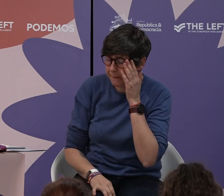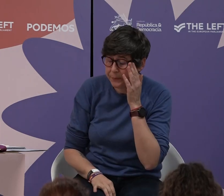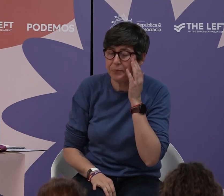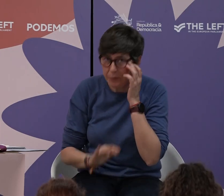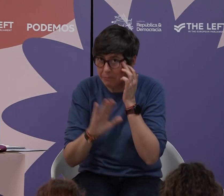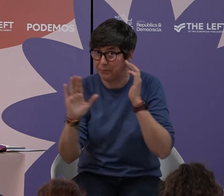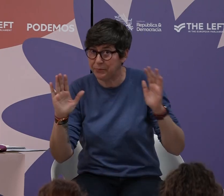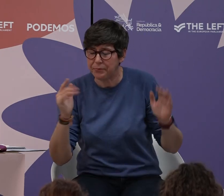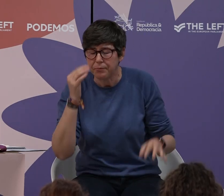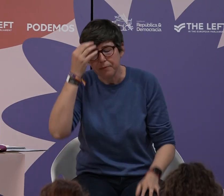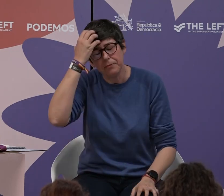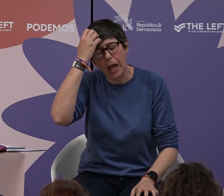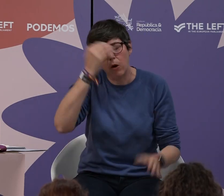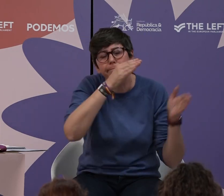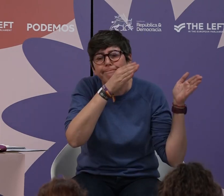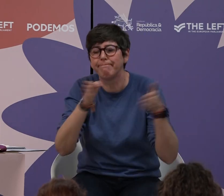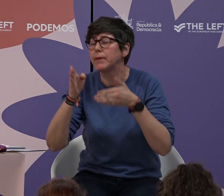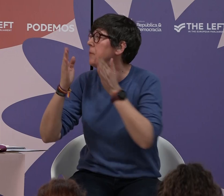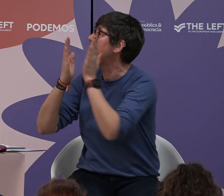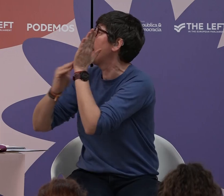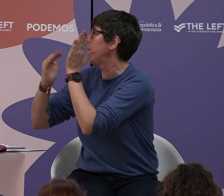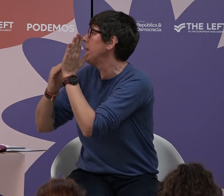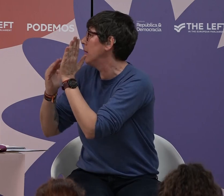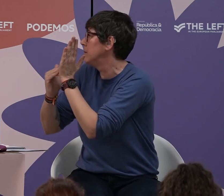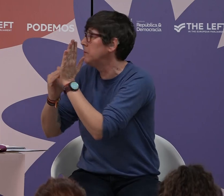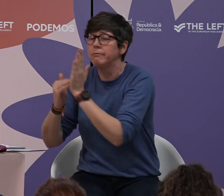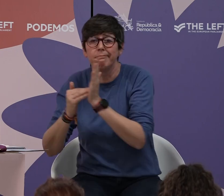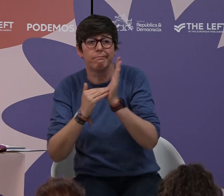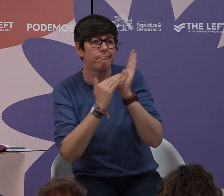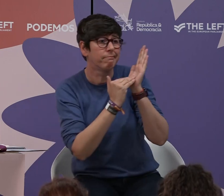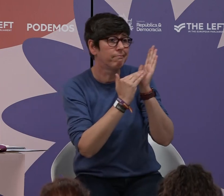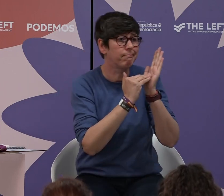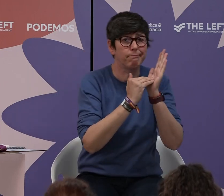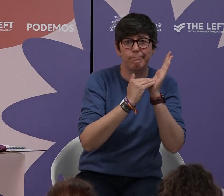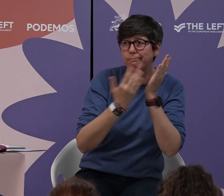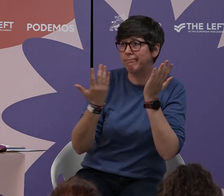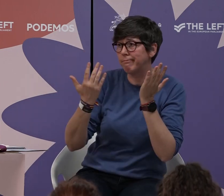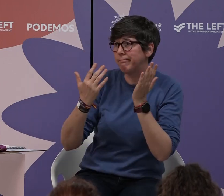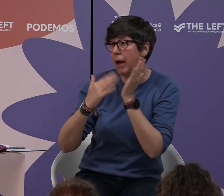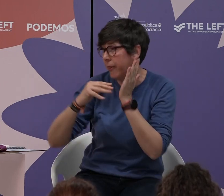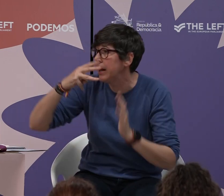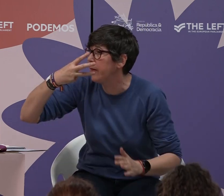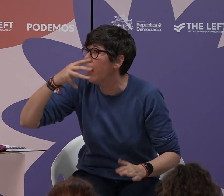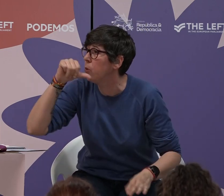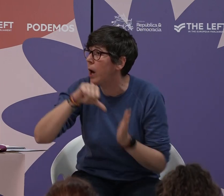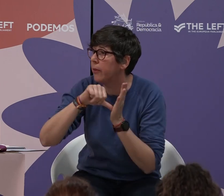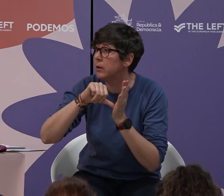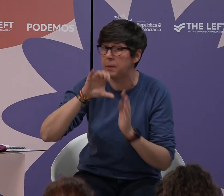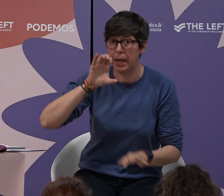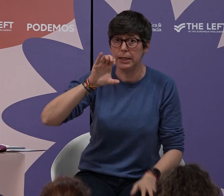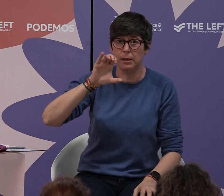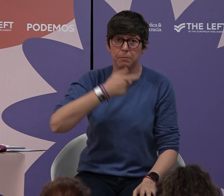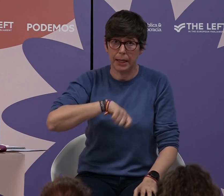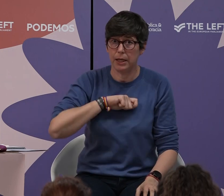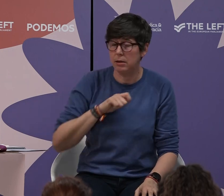conseguir dicho esto me centro en Valencia me voy a centrar en mi ciudad en Valencia